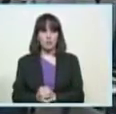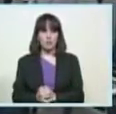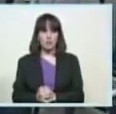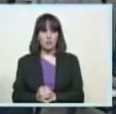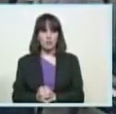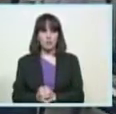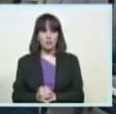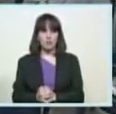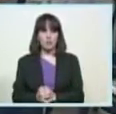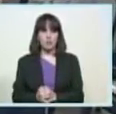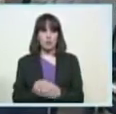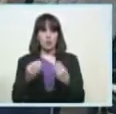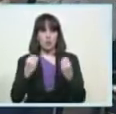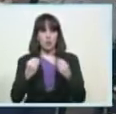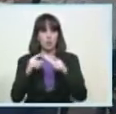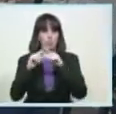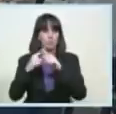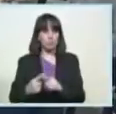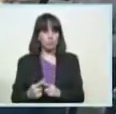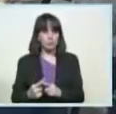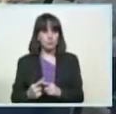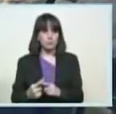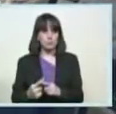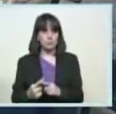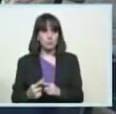y yo quiero que tomen nota compañero